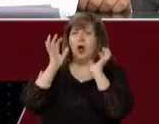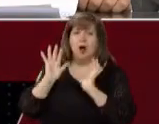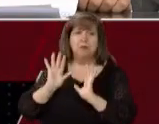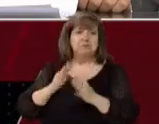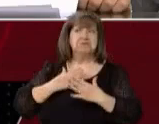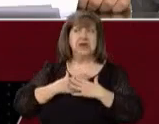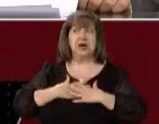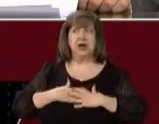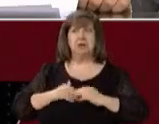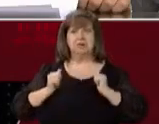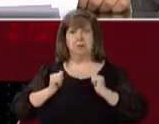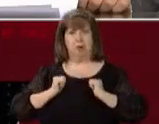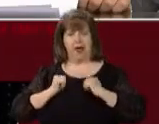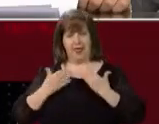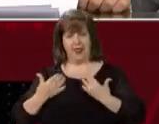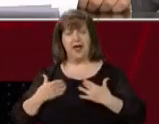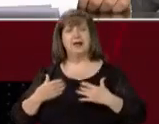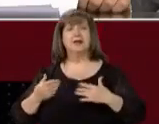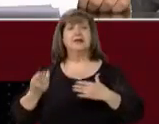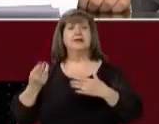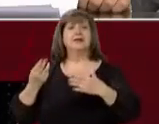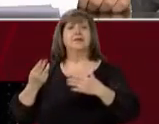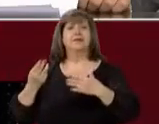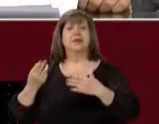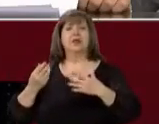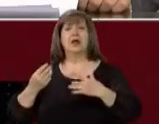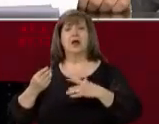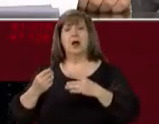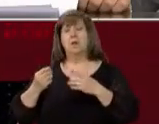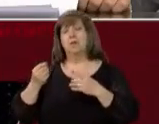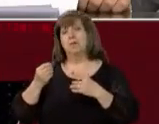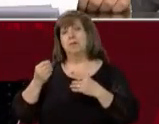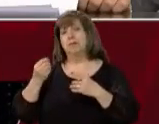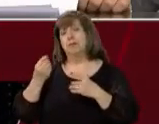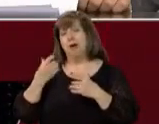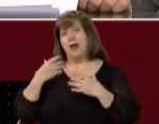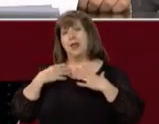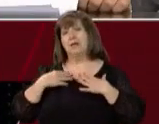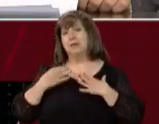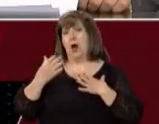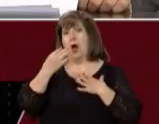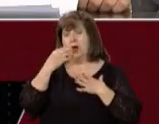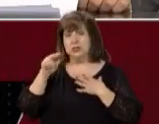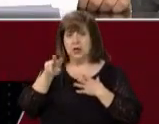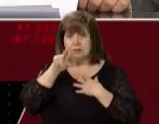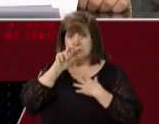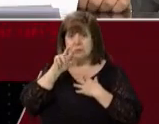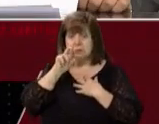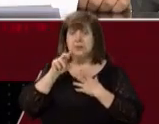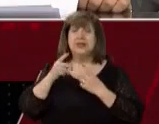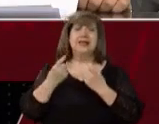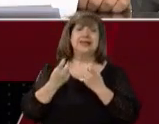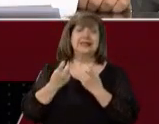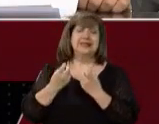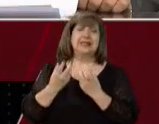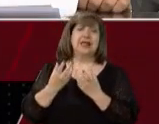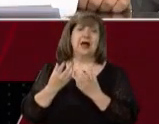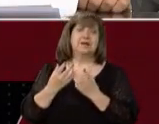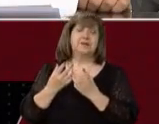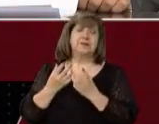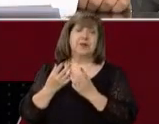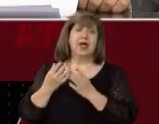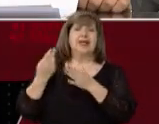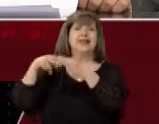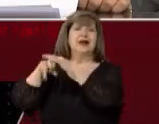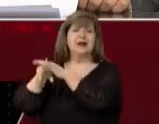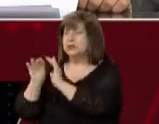paciente puede estar con una saturación de oxígeno un poco baja y lo que va a requerir, y quizás el requerimiento